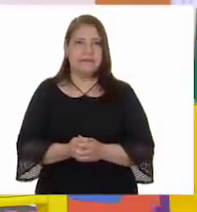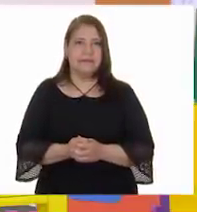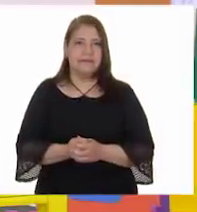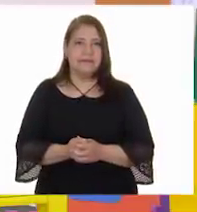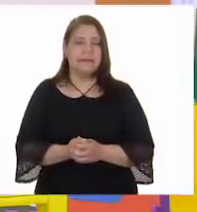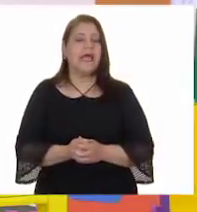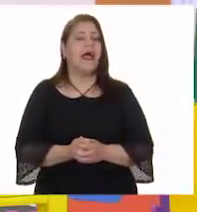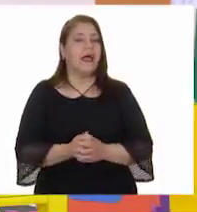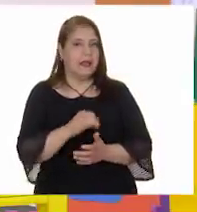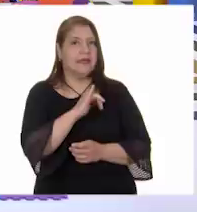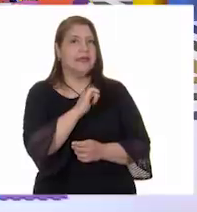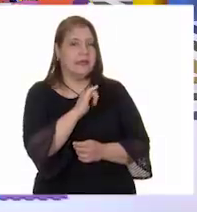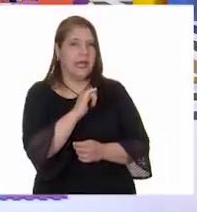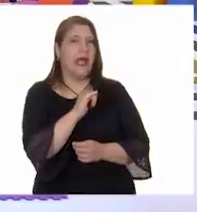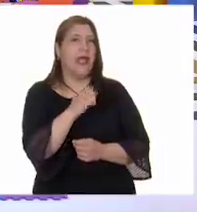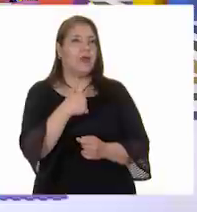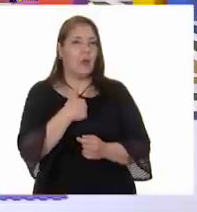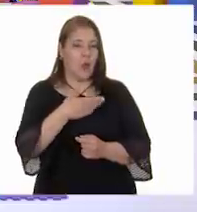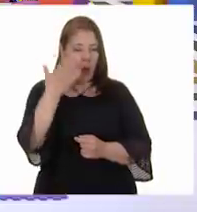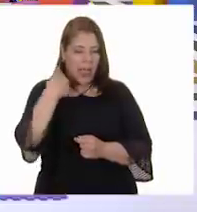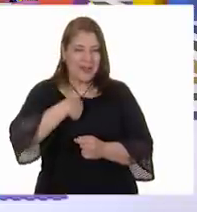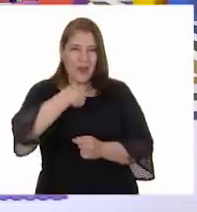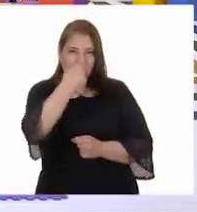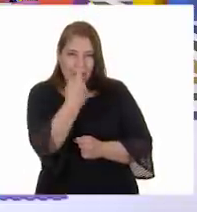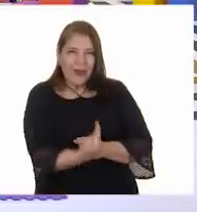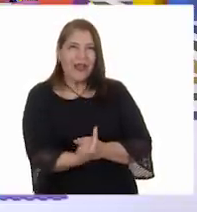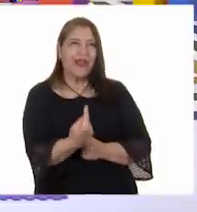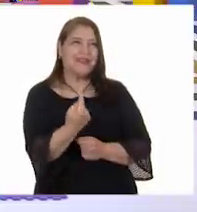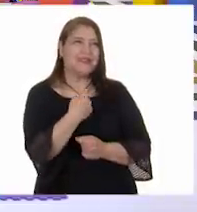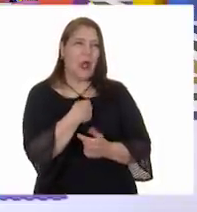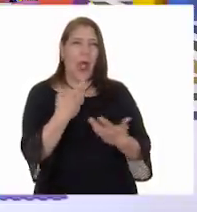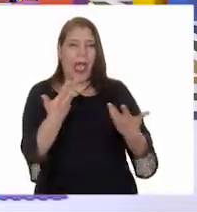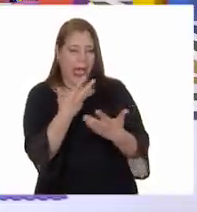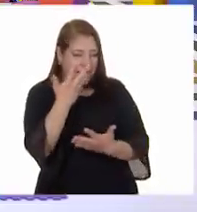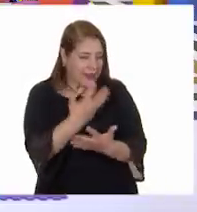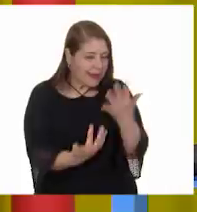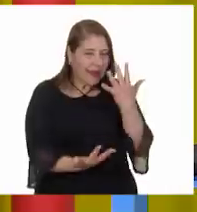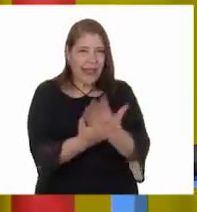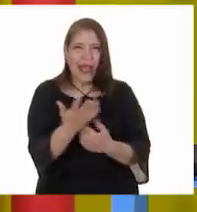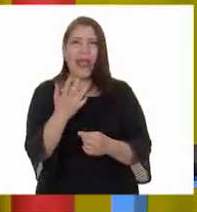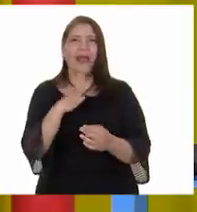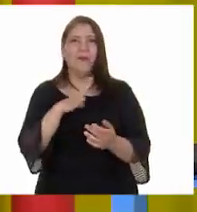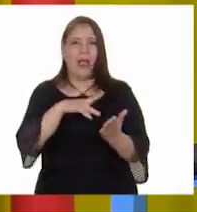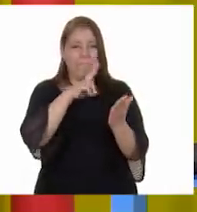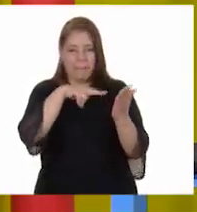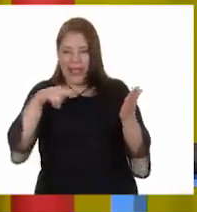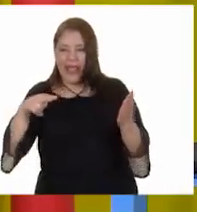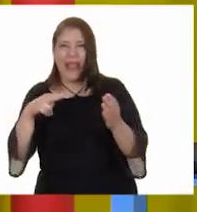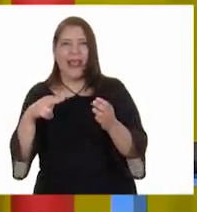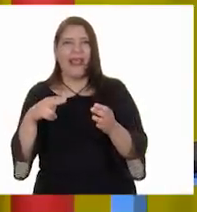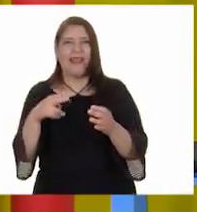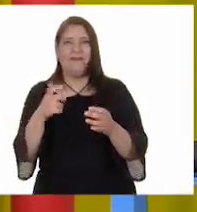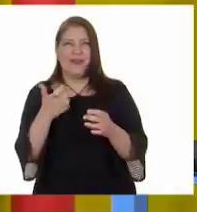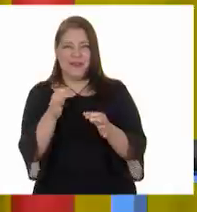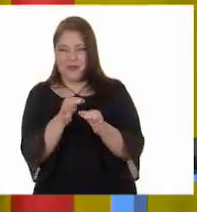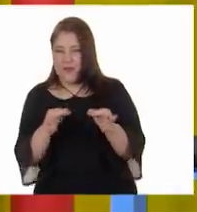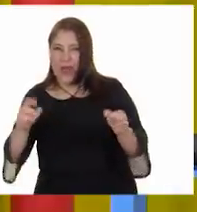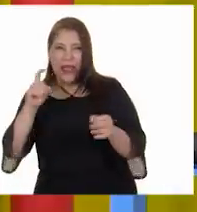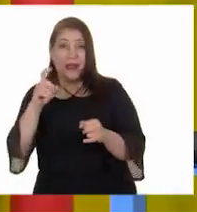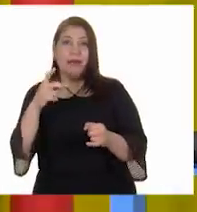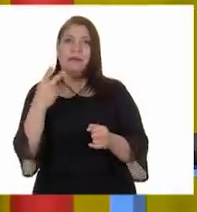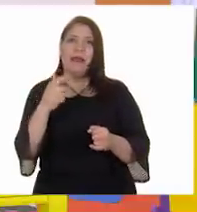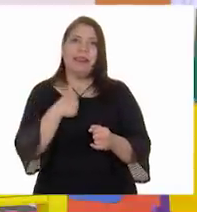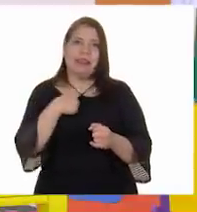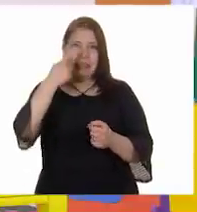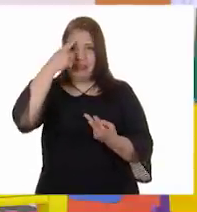Sí, siempre desde niño hacía mis pinturas con acuarela, pero creo que lo estaba haciendo todo al revés. Ya ahorita, y por eso no